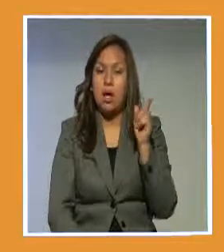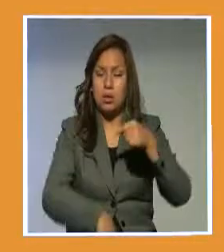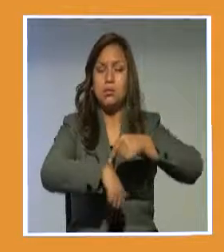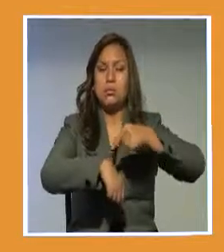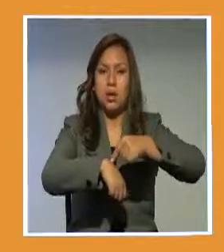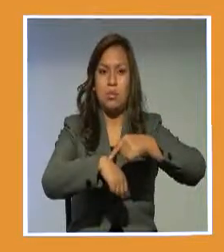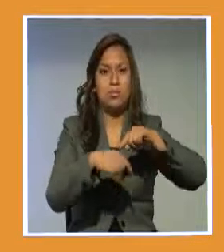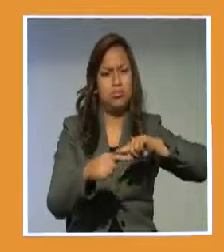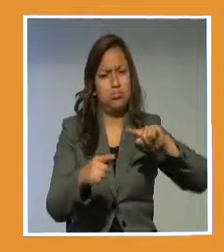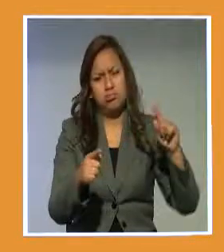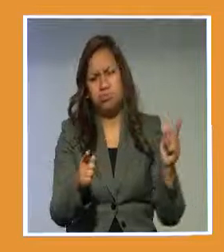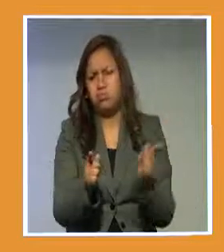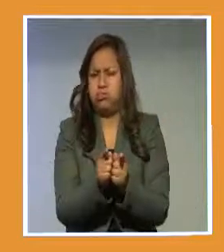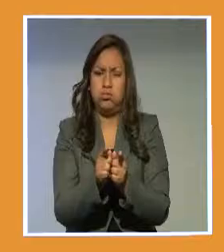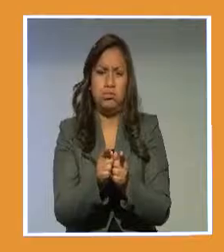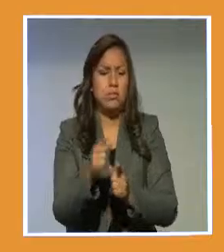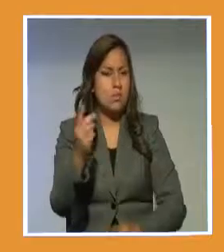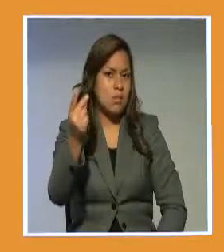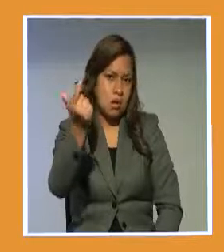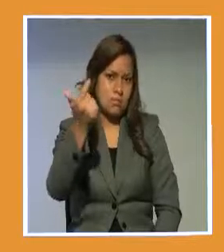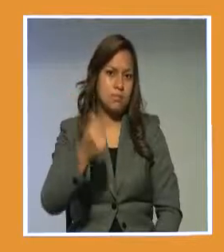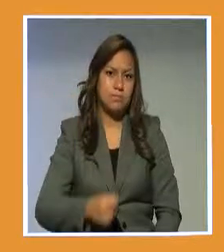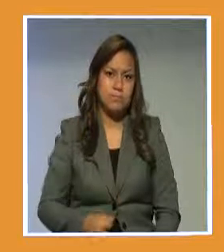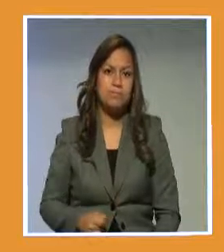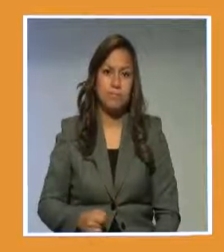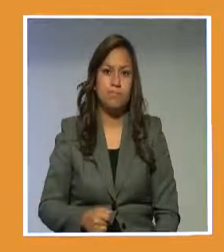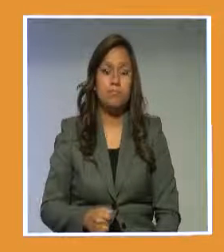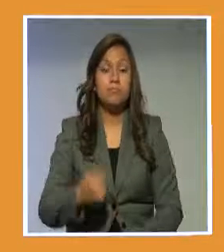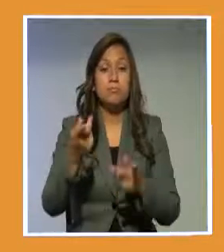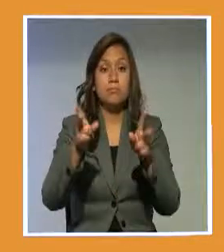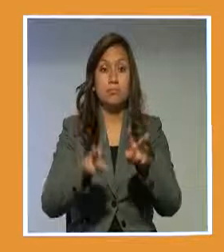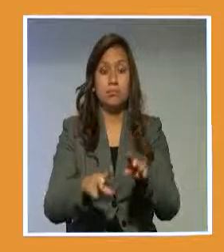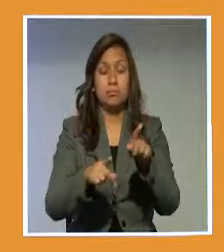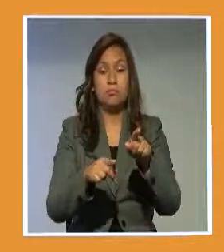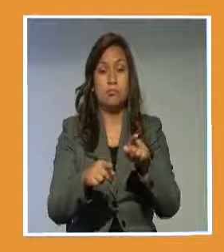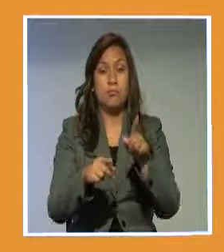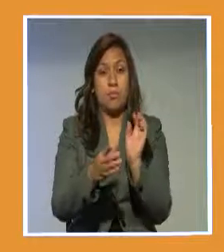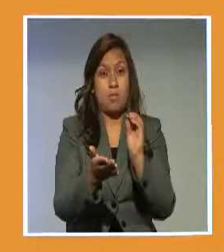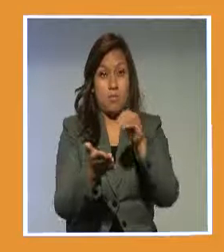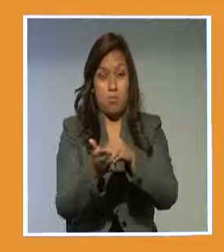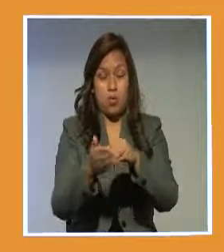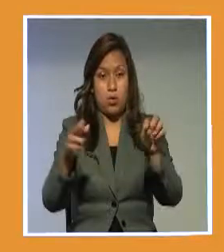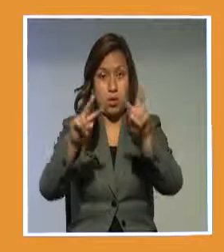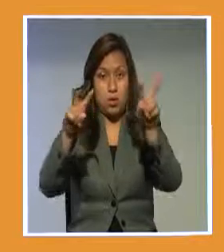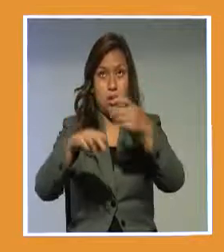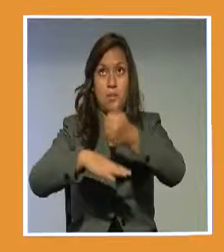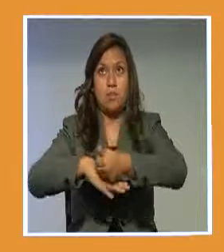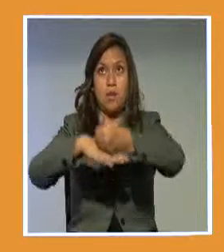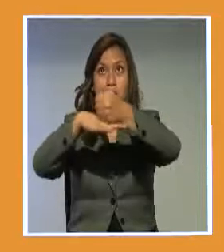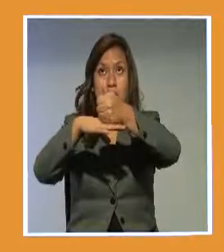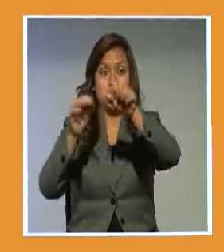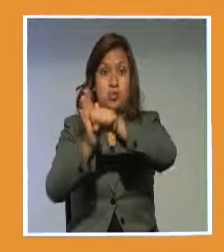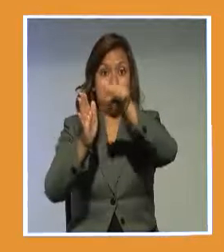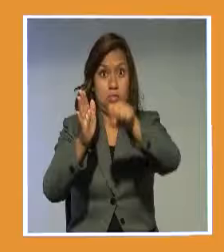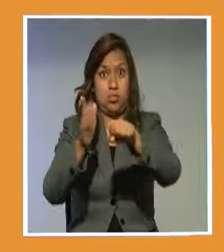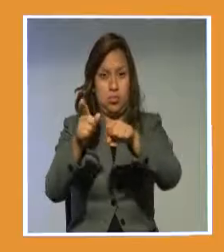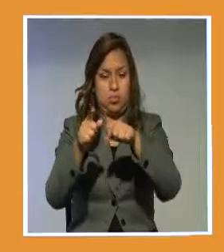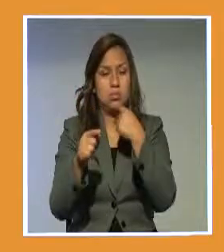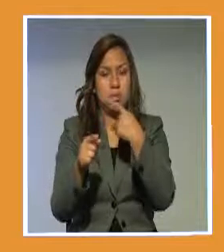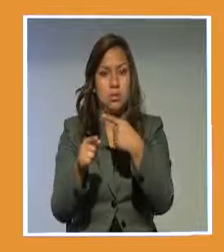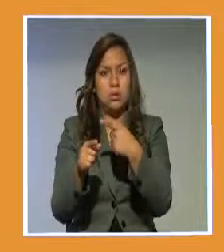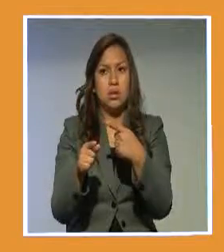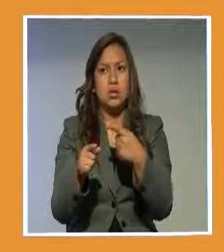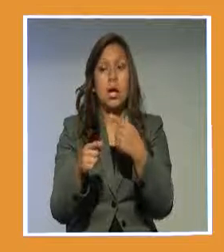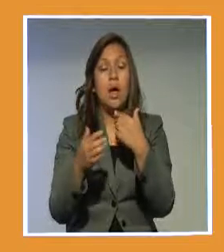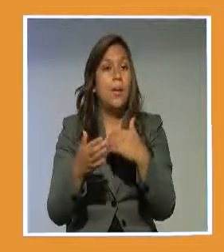tiempo. También hay algunas funciones que se incluyen al tema del notario, por ejemplo, solemnizar el